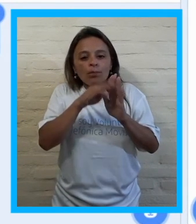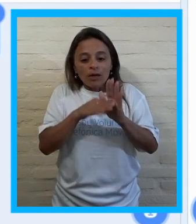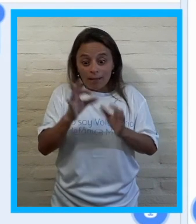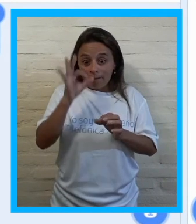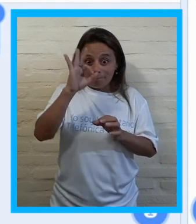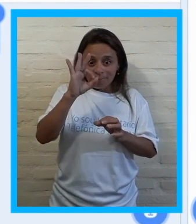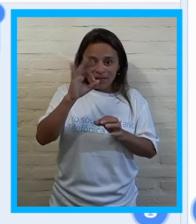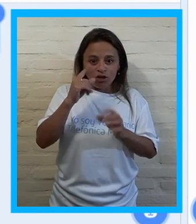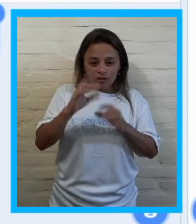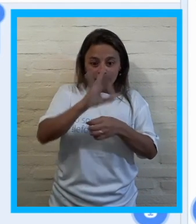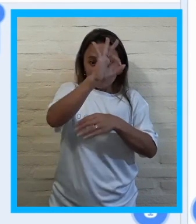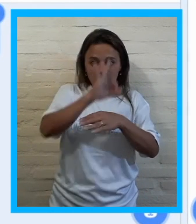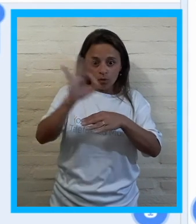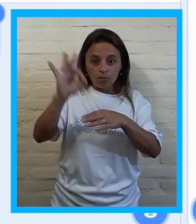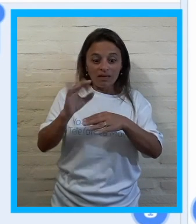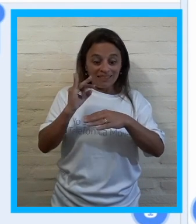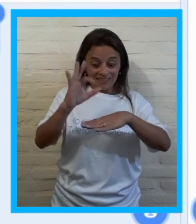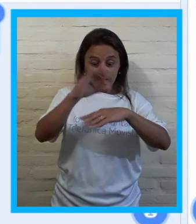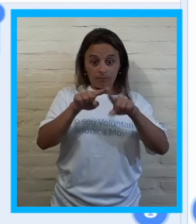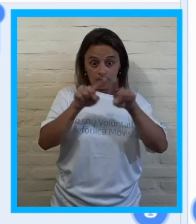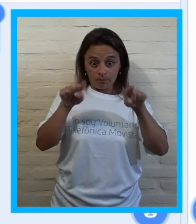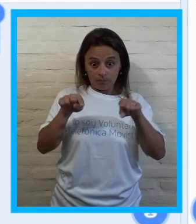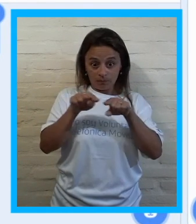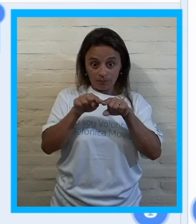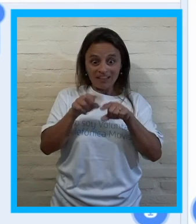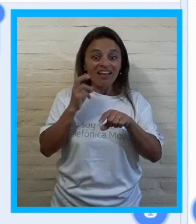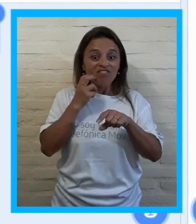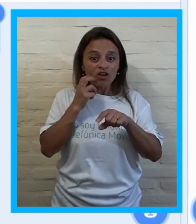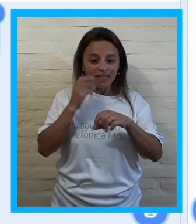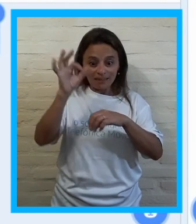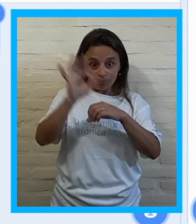programar en la pelota que si toca la nave suma un